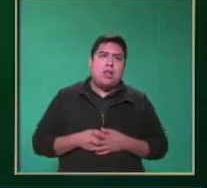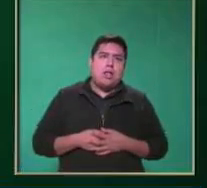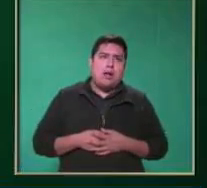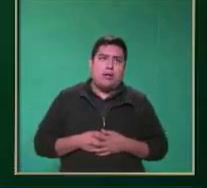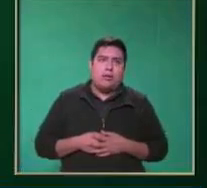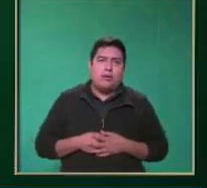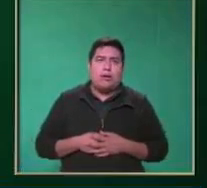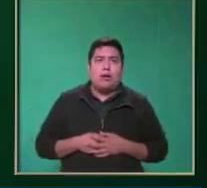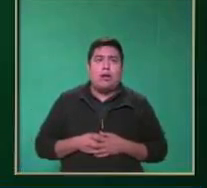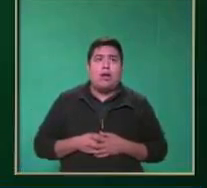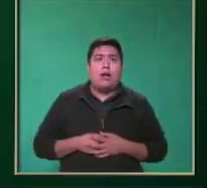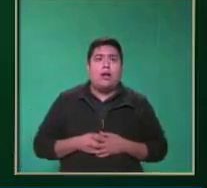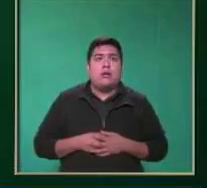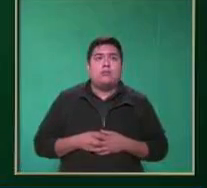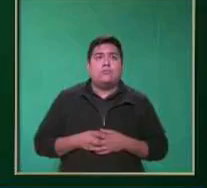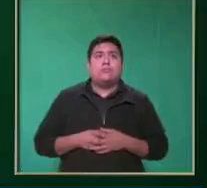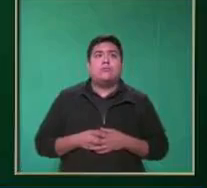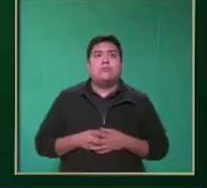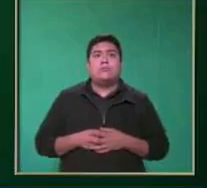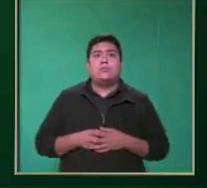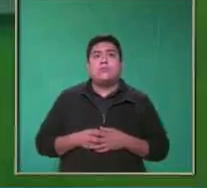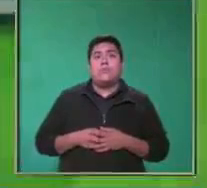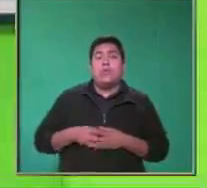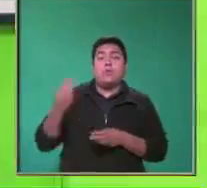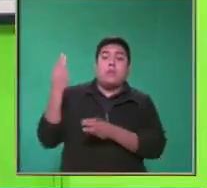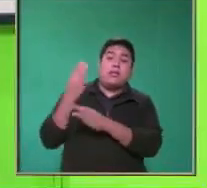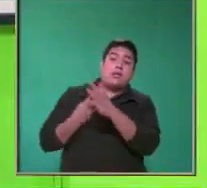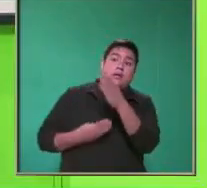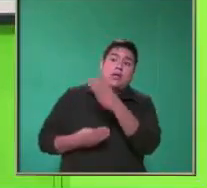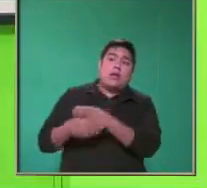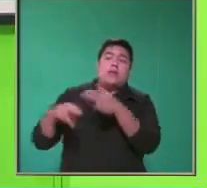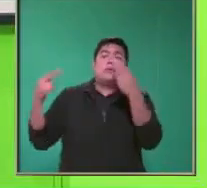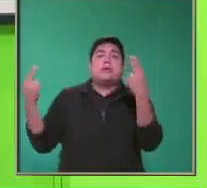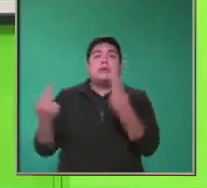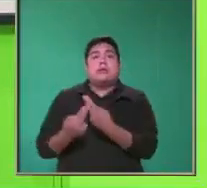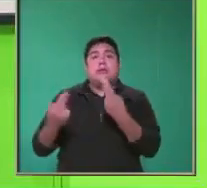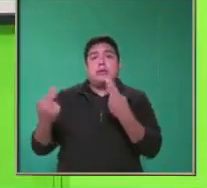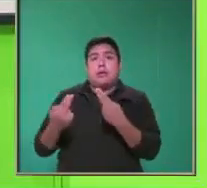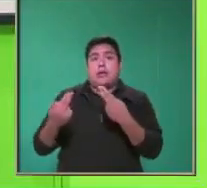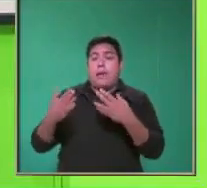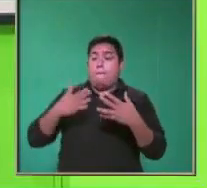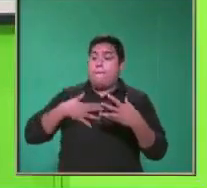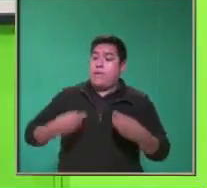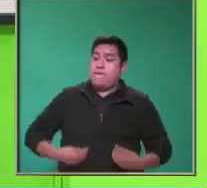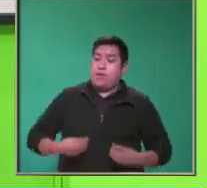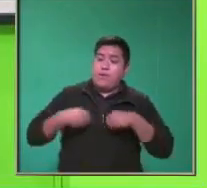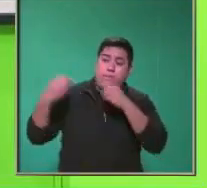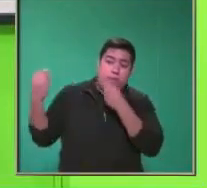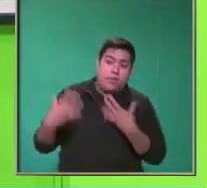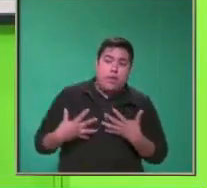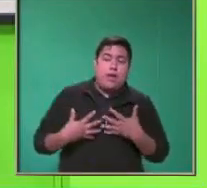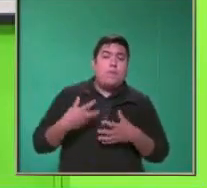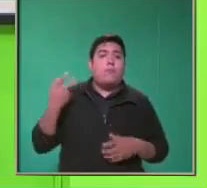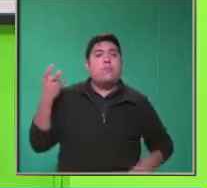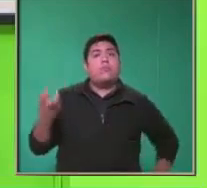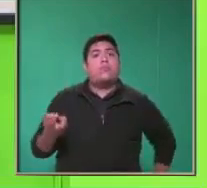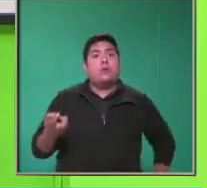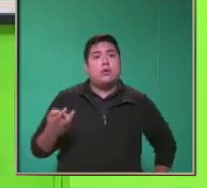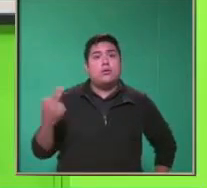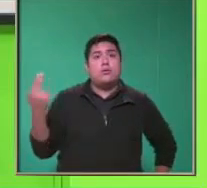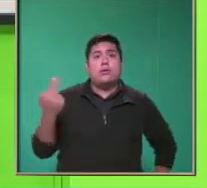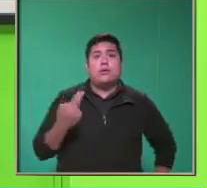con ella si de ella obtengo los recursos que me dan vida? Por lo tanto,